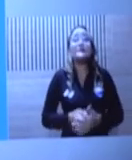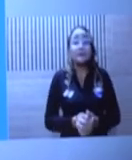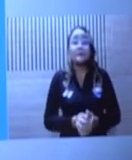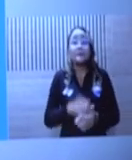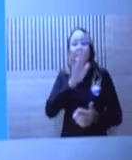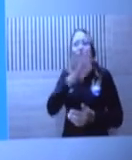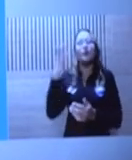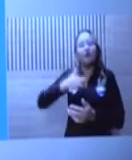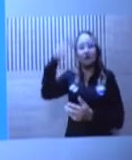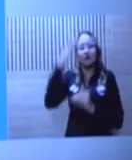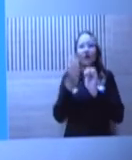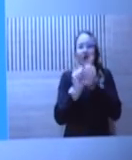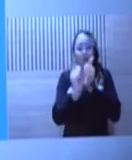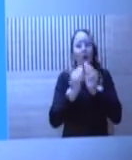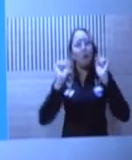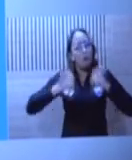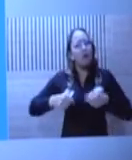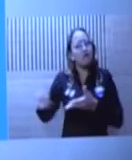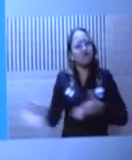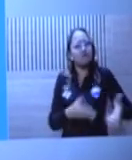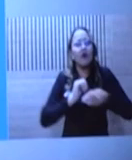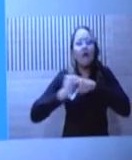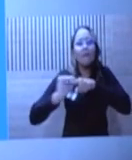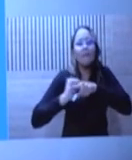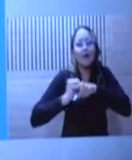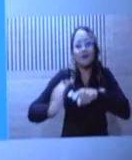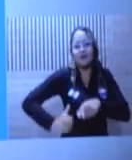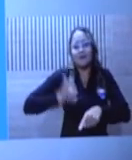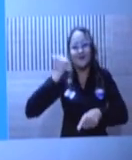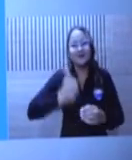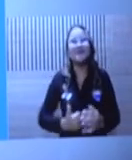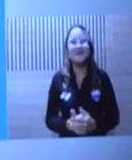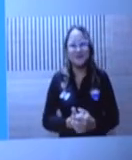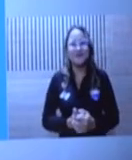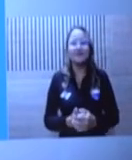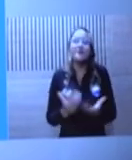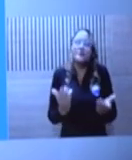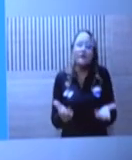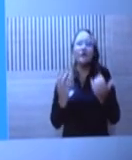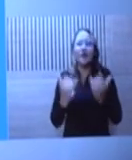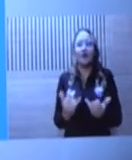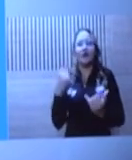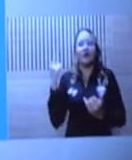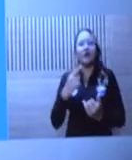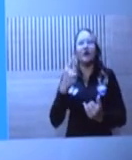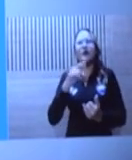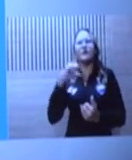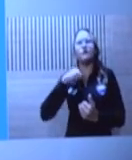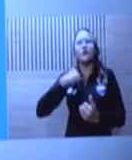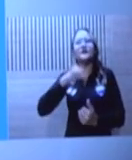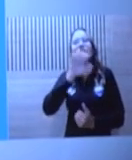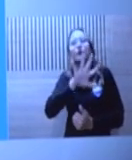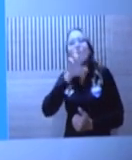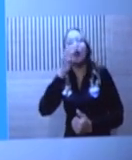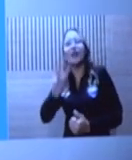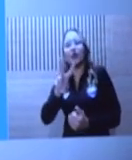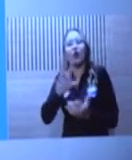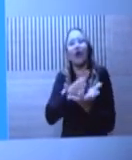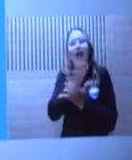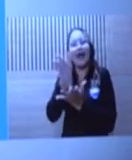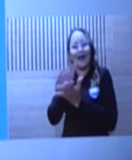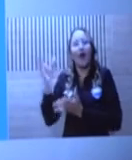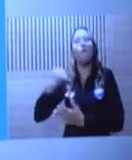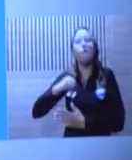en deporte que hagan su práctica y luego se queden ahí Es decir en hotelería tenemos 52 carreras de pregrado más